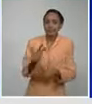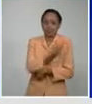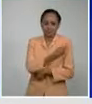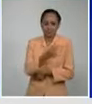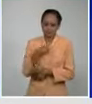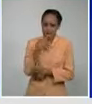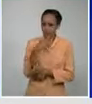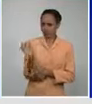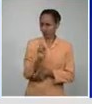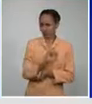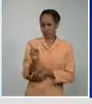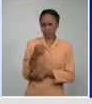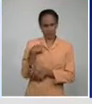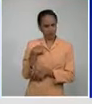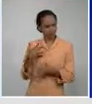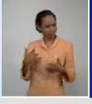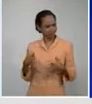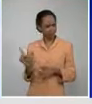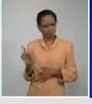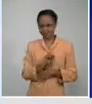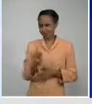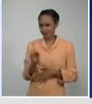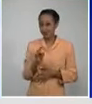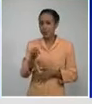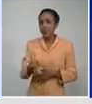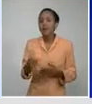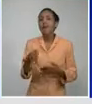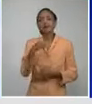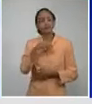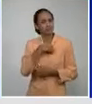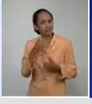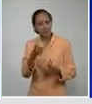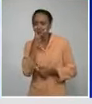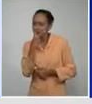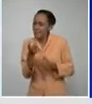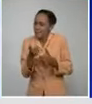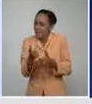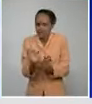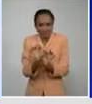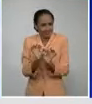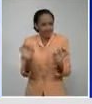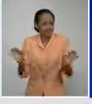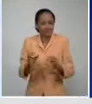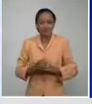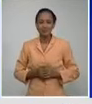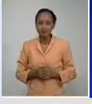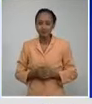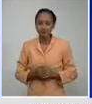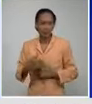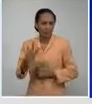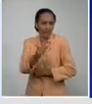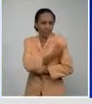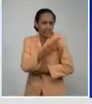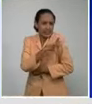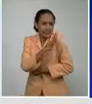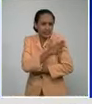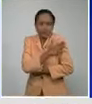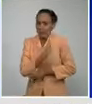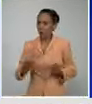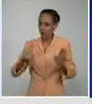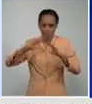En lo más mínimo. Además, fueron muy amables allí y prácticamente no me dolió